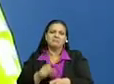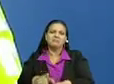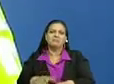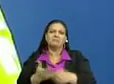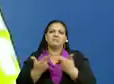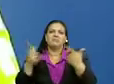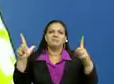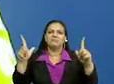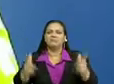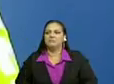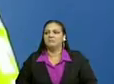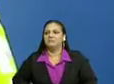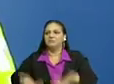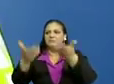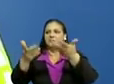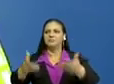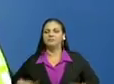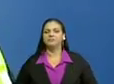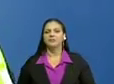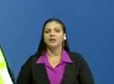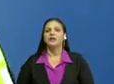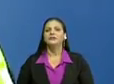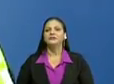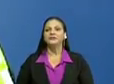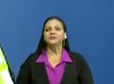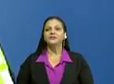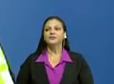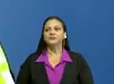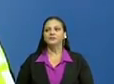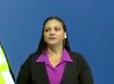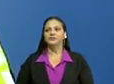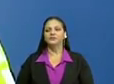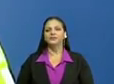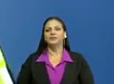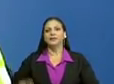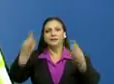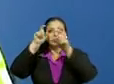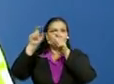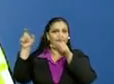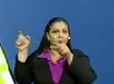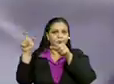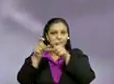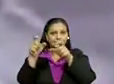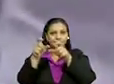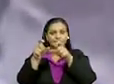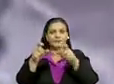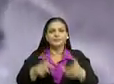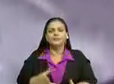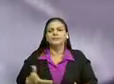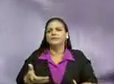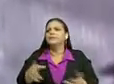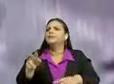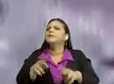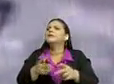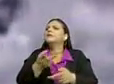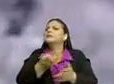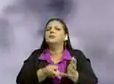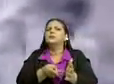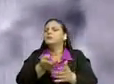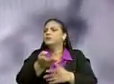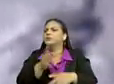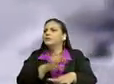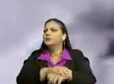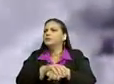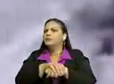como agentes de la fiscalía tuvimos que soltarlo por falta de impulso de la